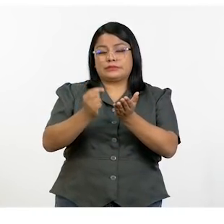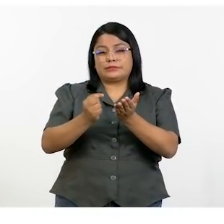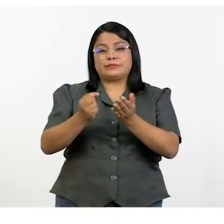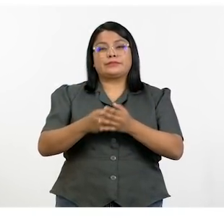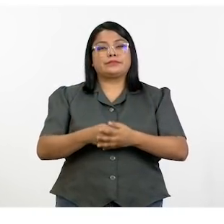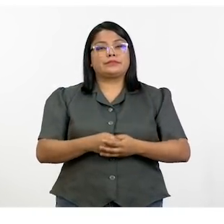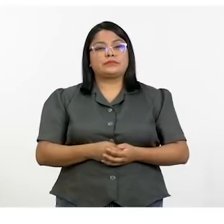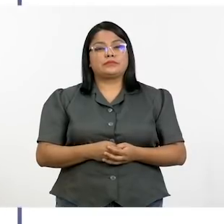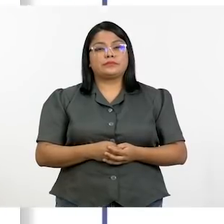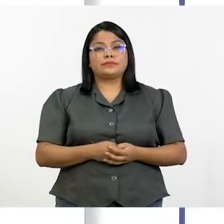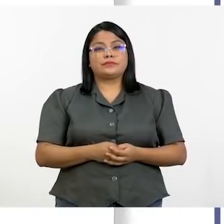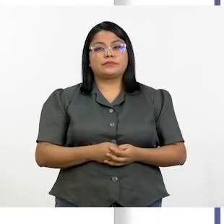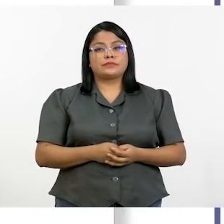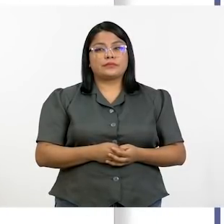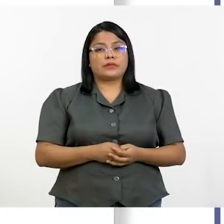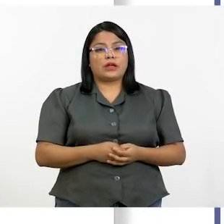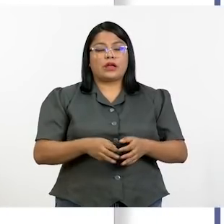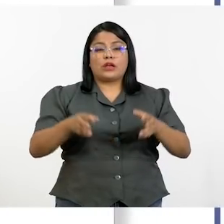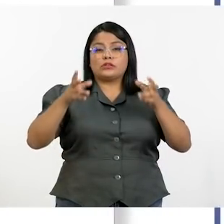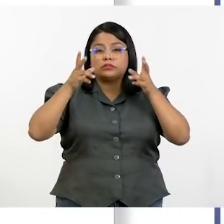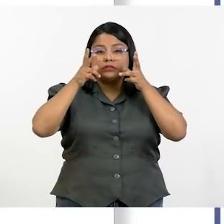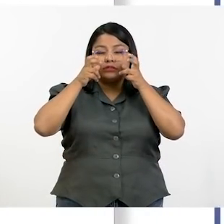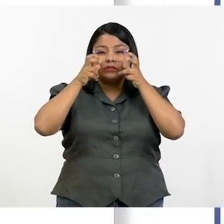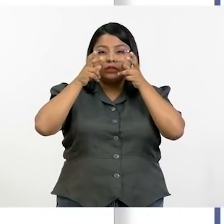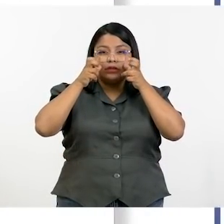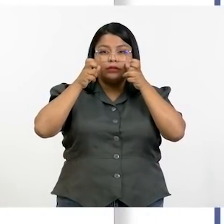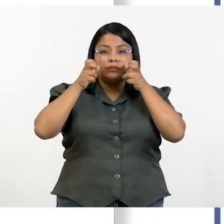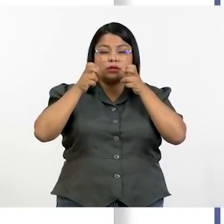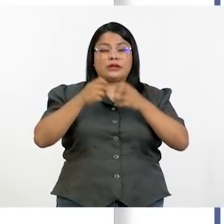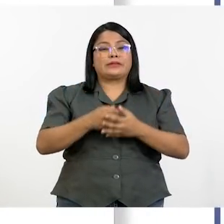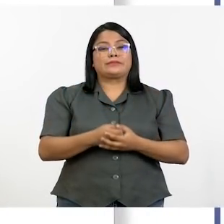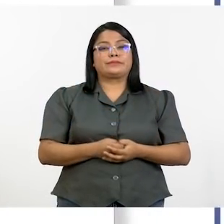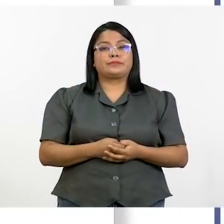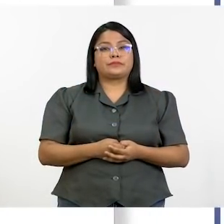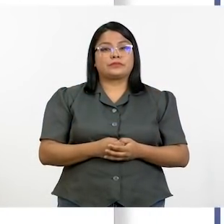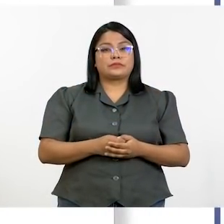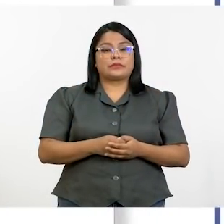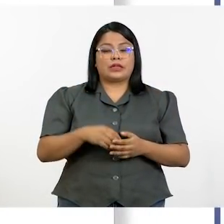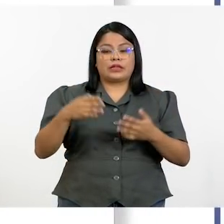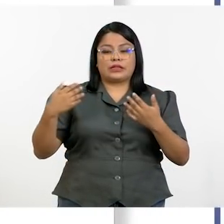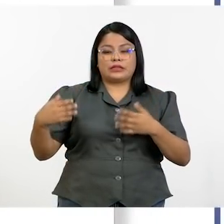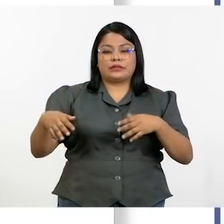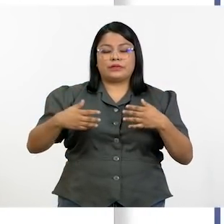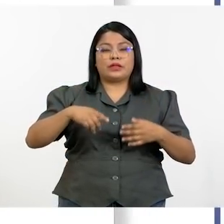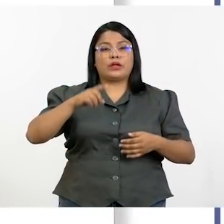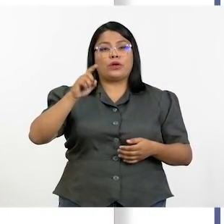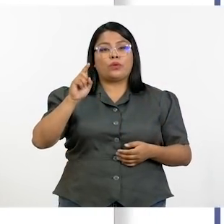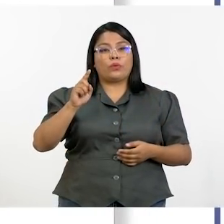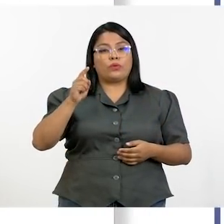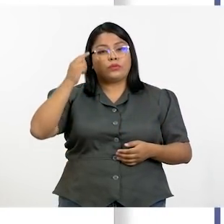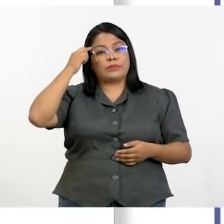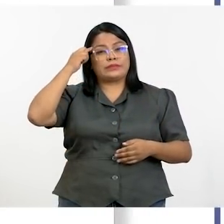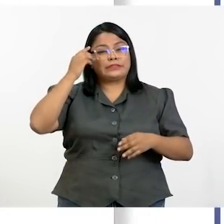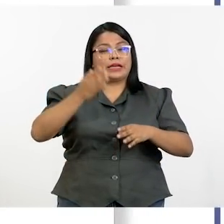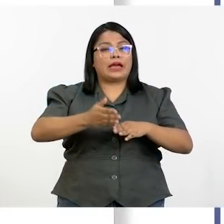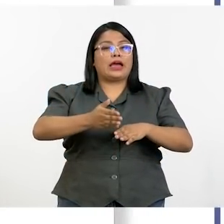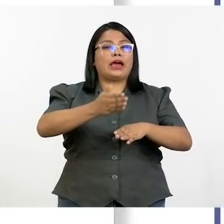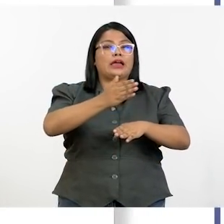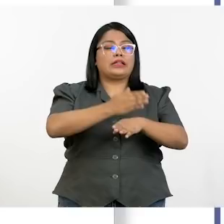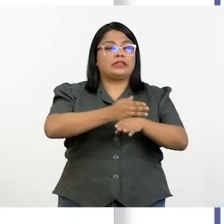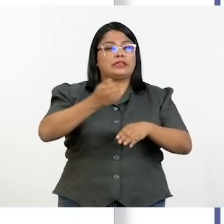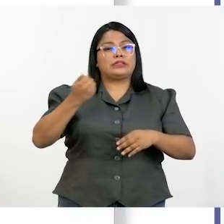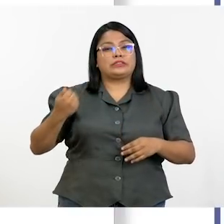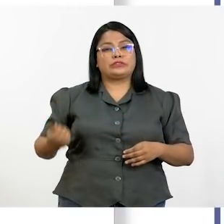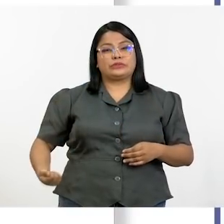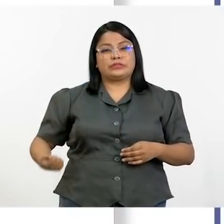refiere la sugerencia. Como observamos, efectivamente, en la actividad 1 de la anticipación,